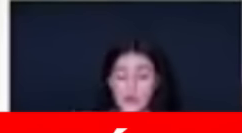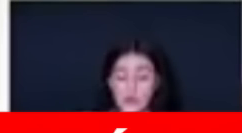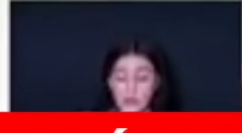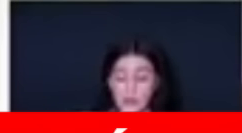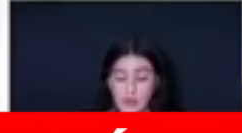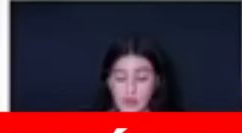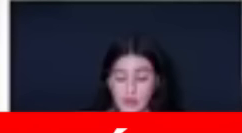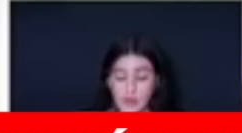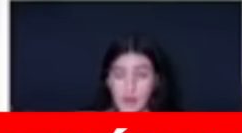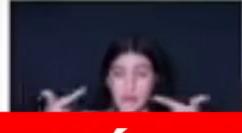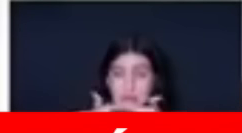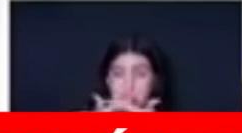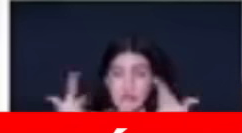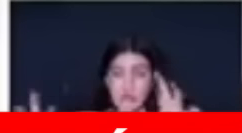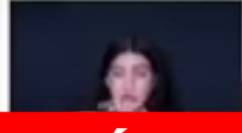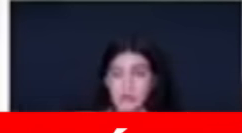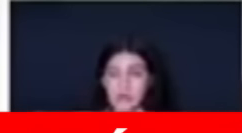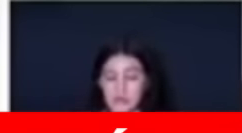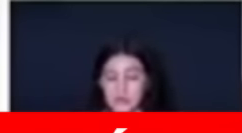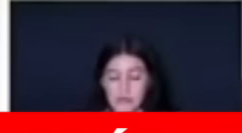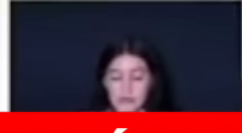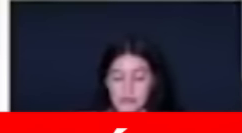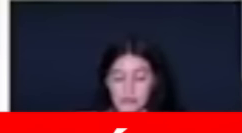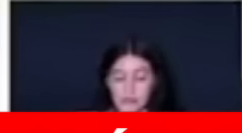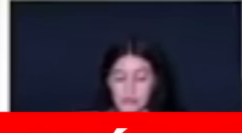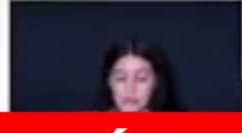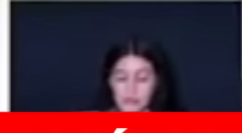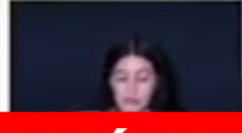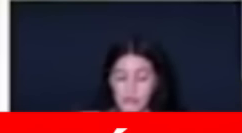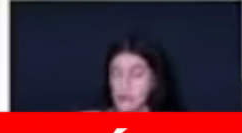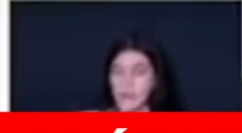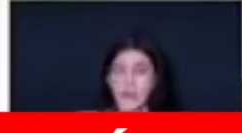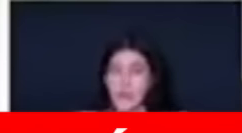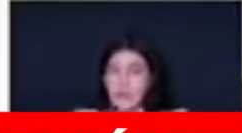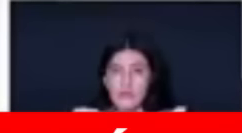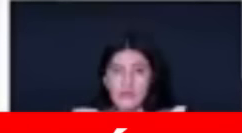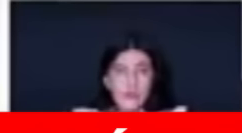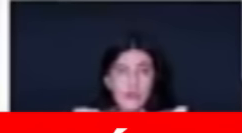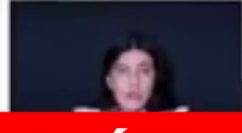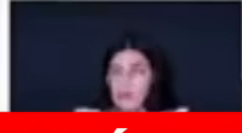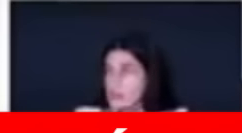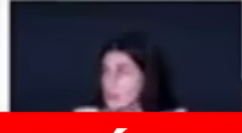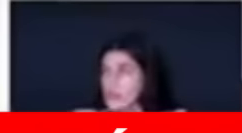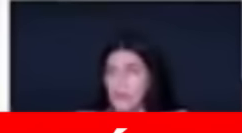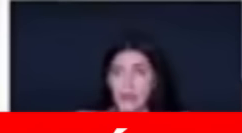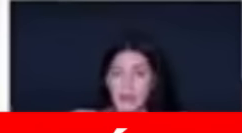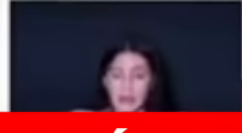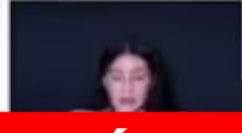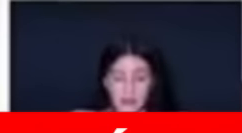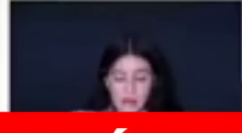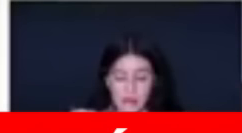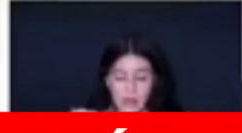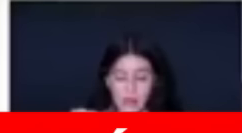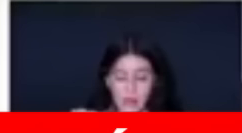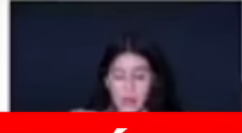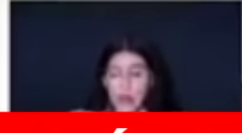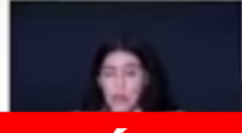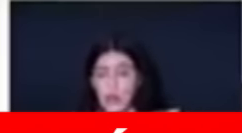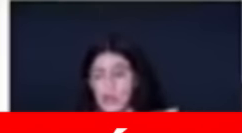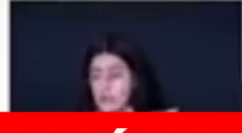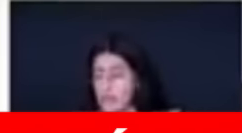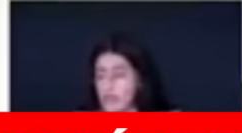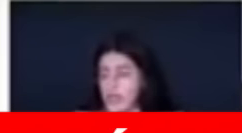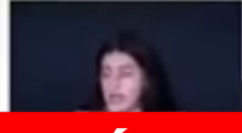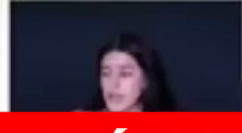cártel se pelearon entre ellas. Nadie pudo pararlas, ni el gobernador, ni la Guardia Nacional,